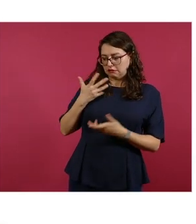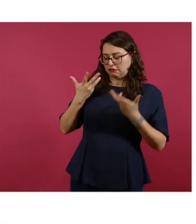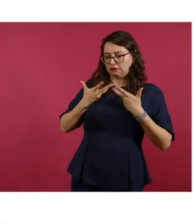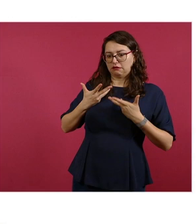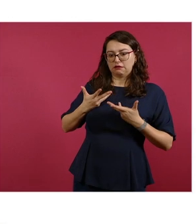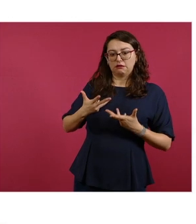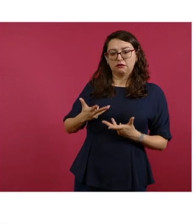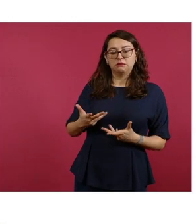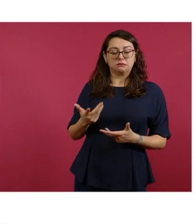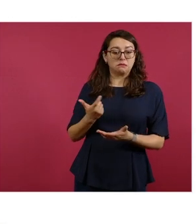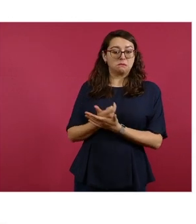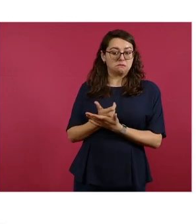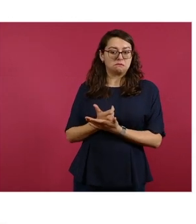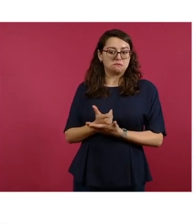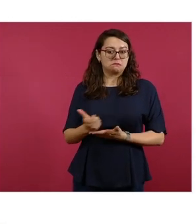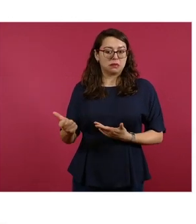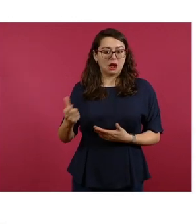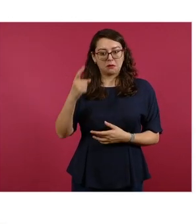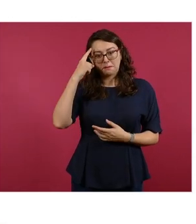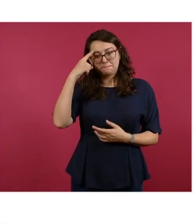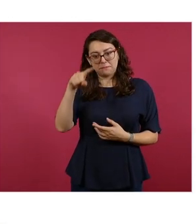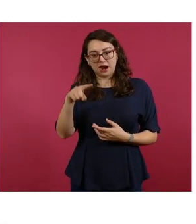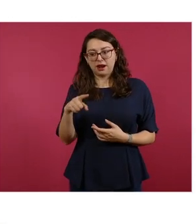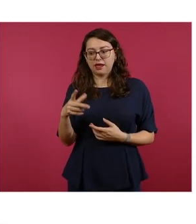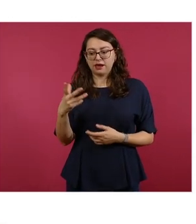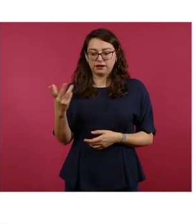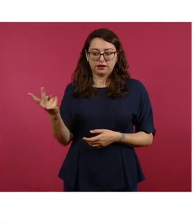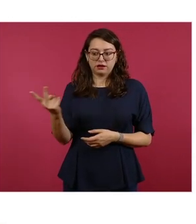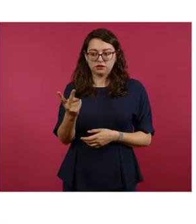suma económica a cambio de su liberación.